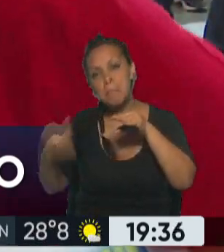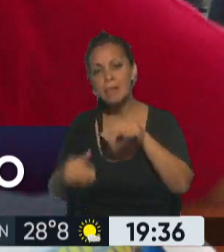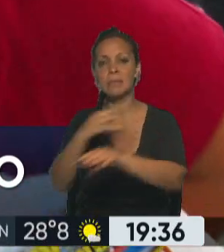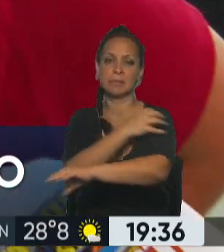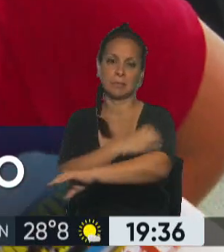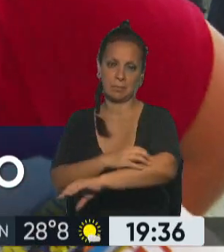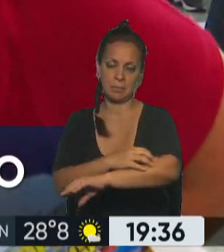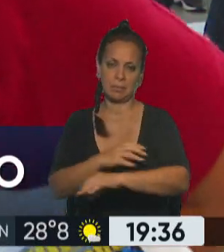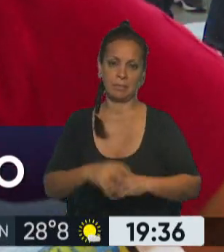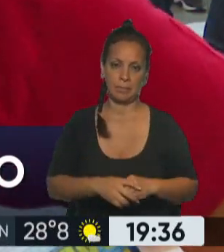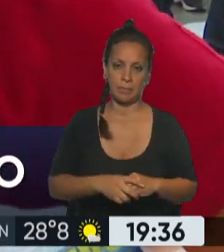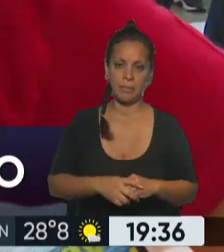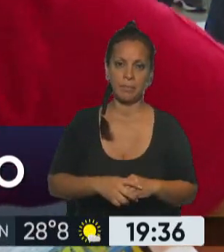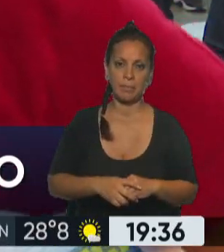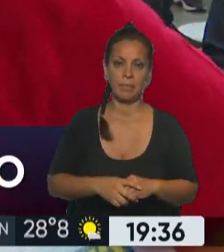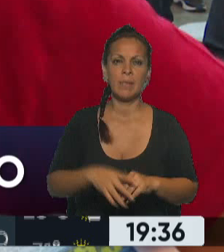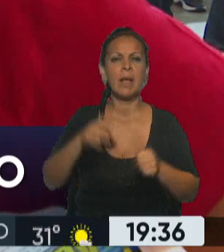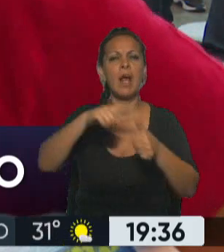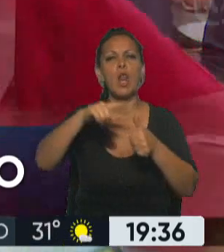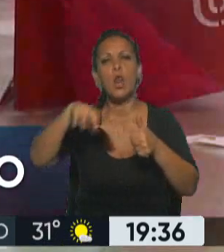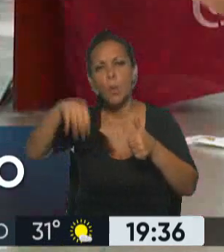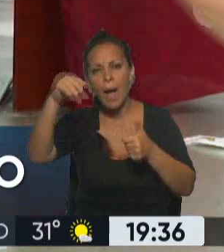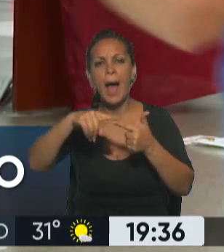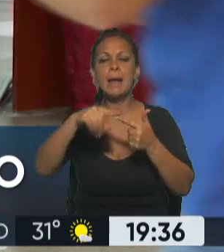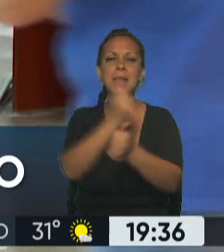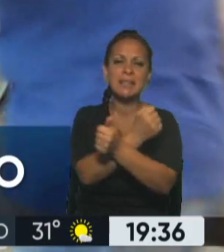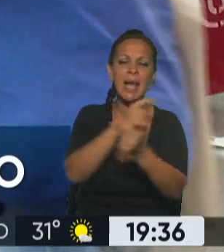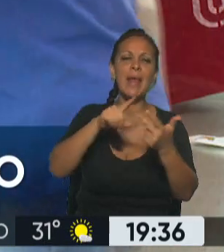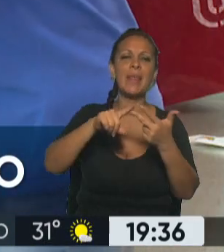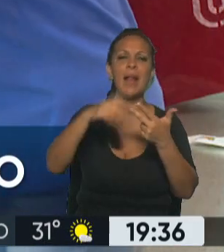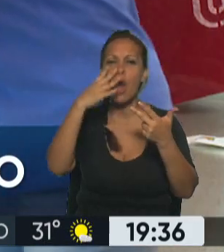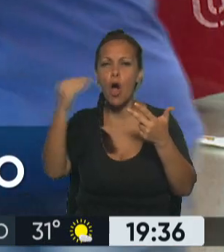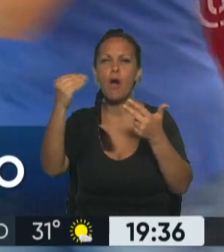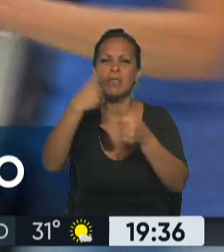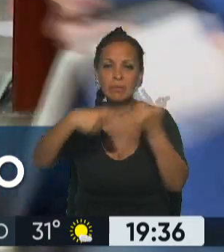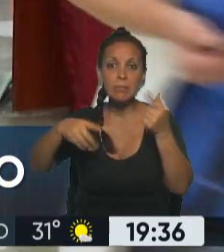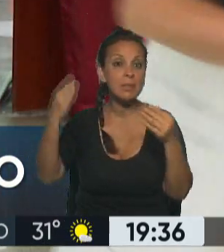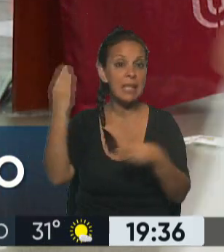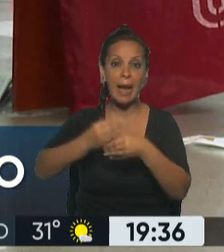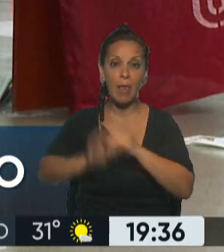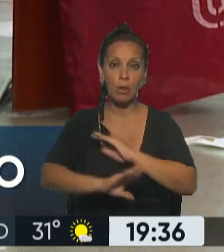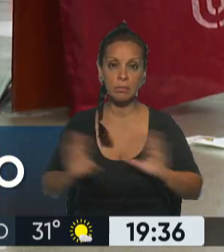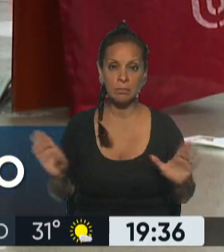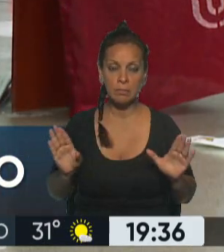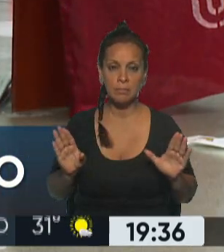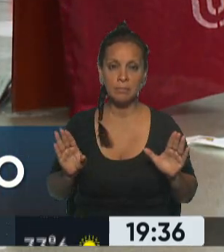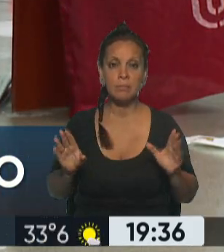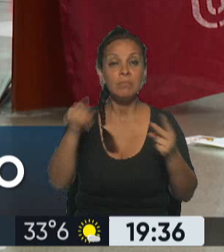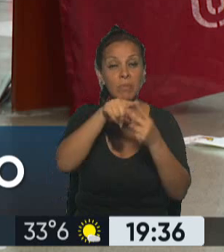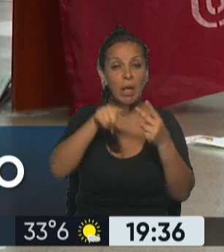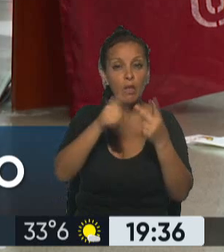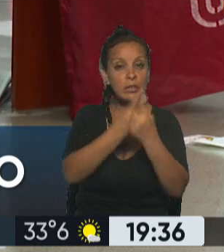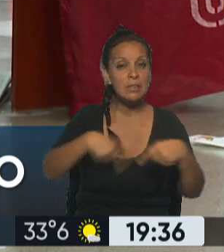cordón del Gran Buenos Aires, lo que va a Luján, lo que va a Mercedes, lo que va a Lobos, todo eso también se cerró. Estas dos cosas tienen que ver, por un